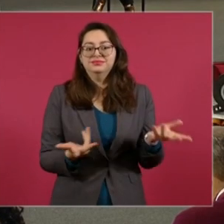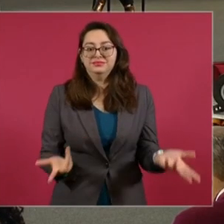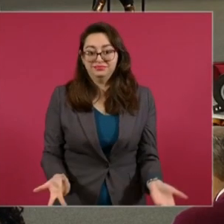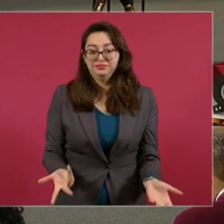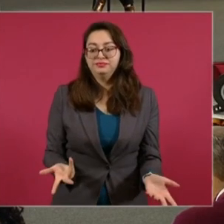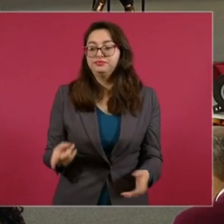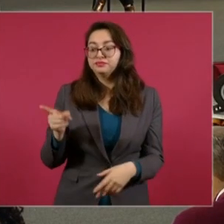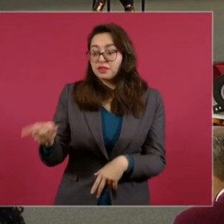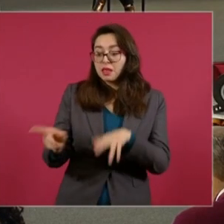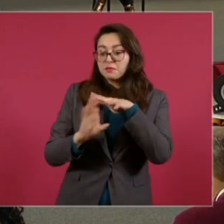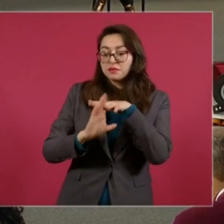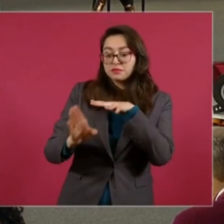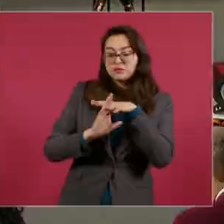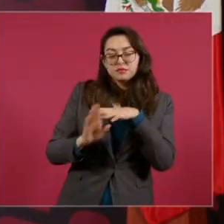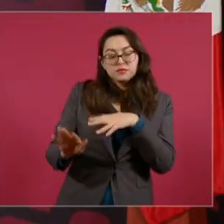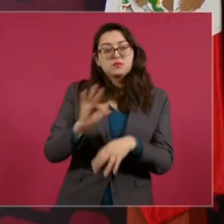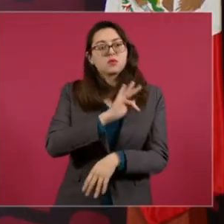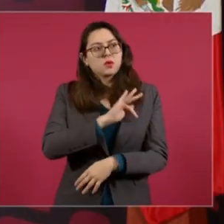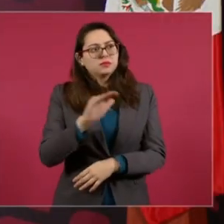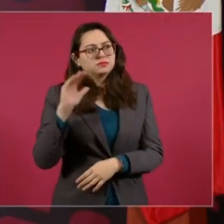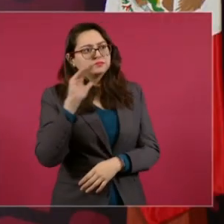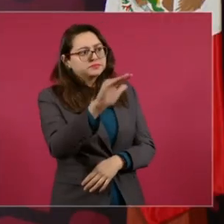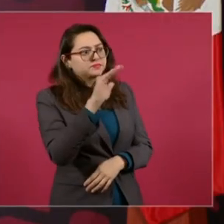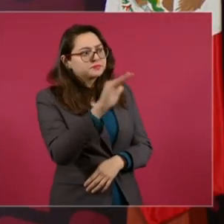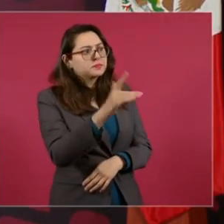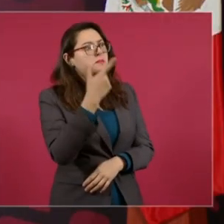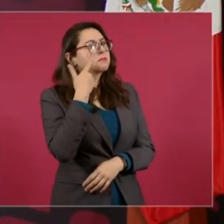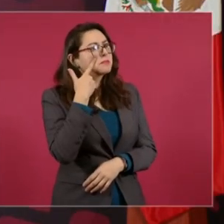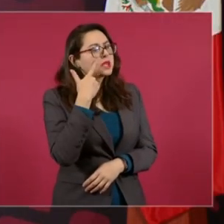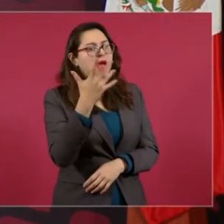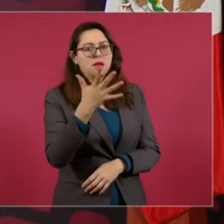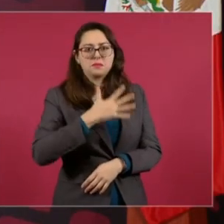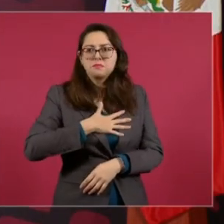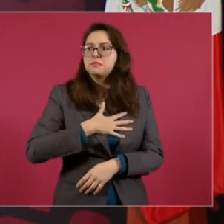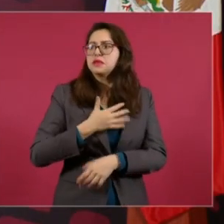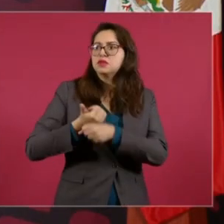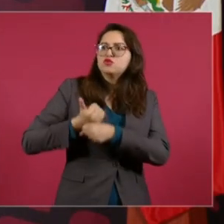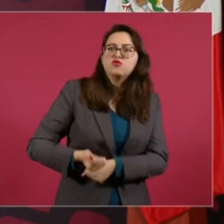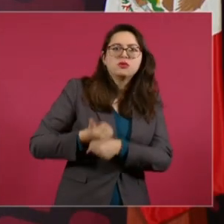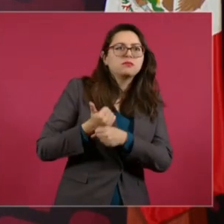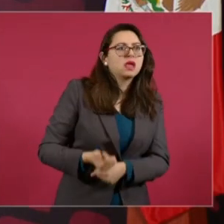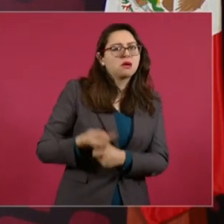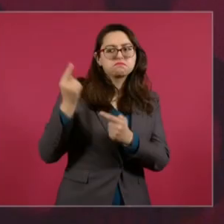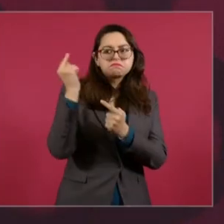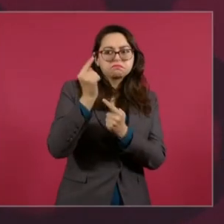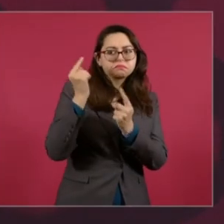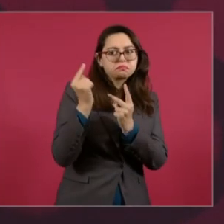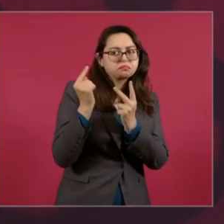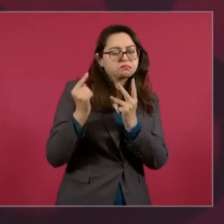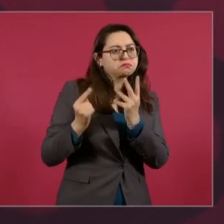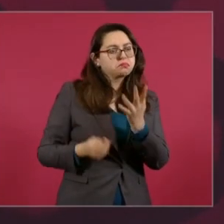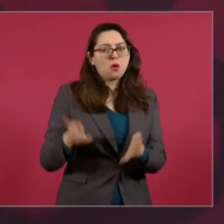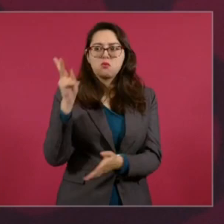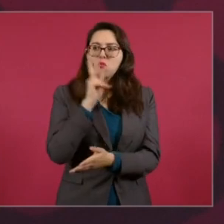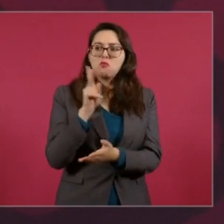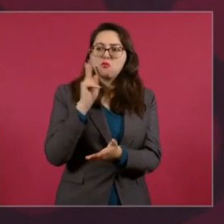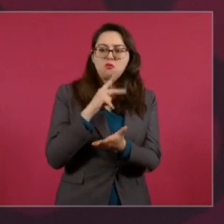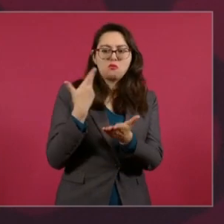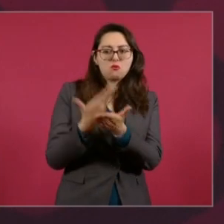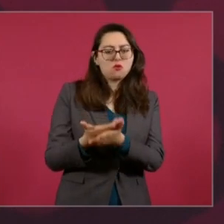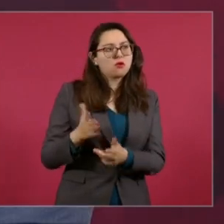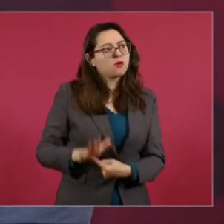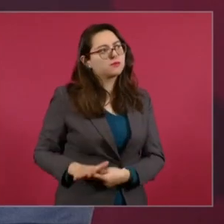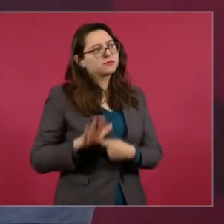probando, argumentando de que es víctima de acoso, de persecución,